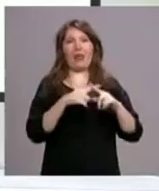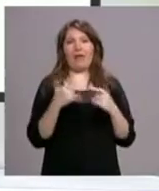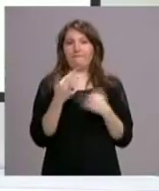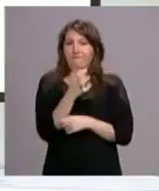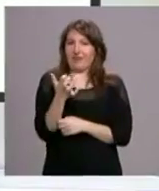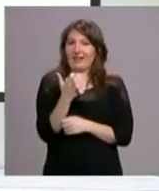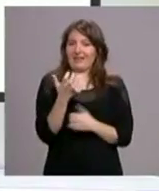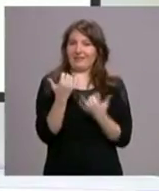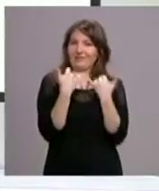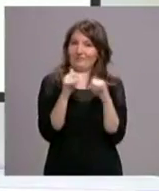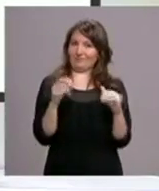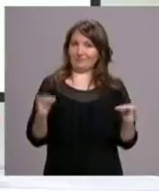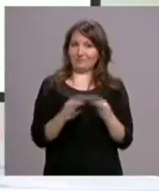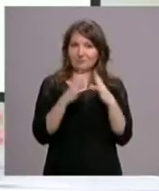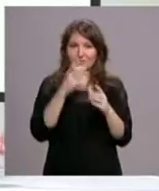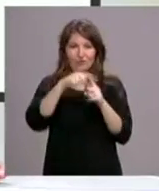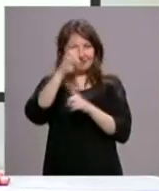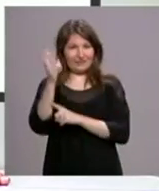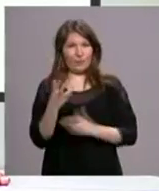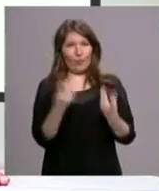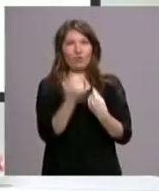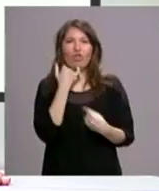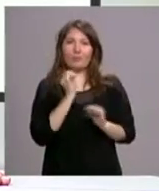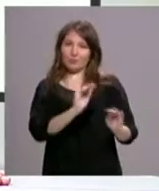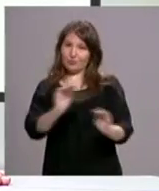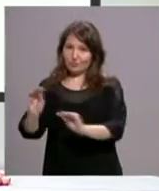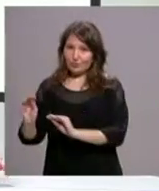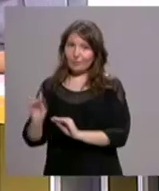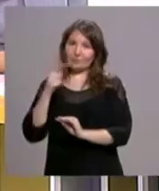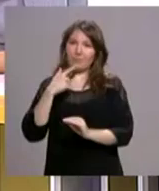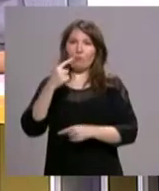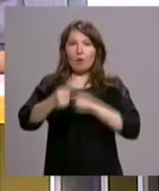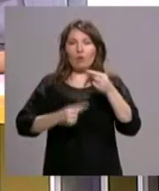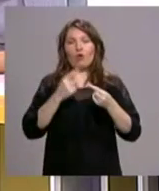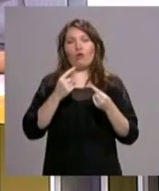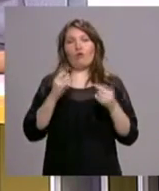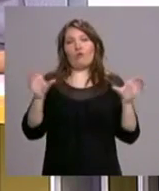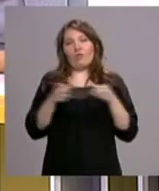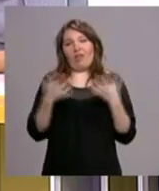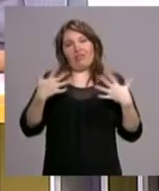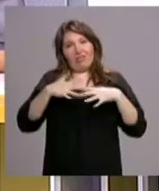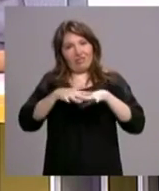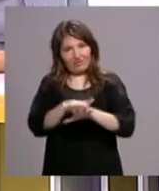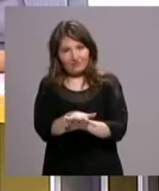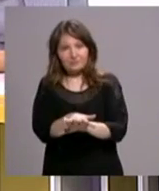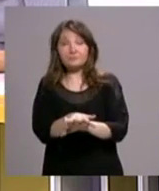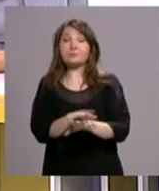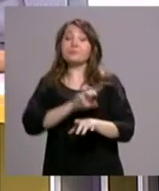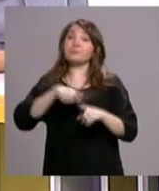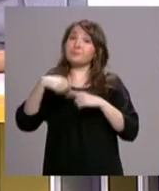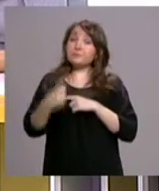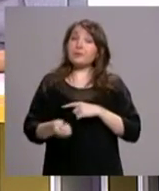también y para irse integrando también en las comunidades que les acogen. Y después en Madrid